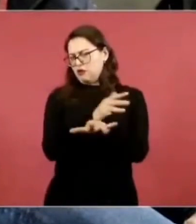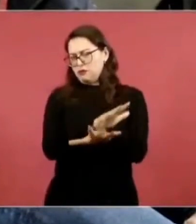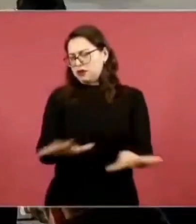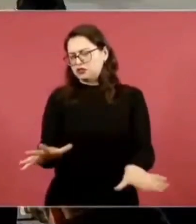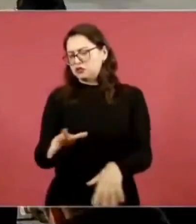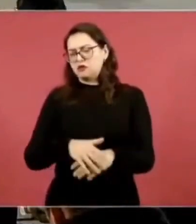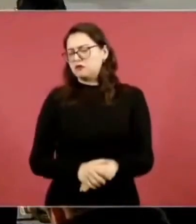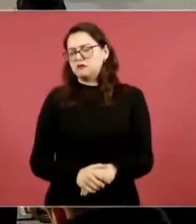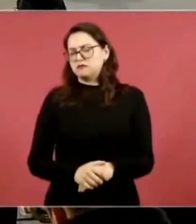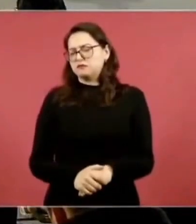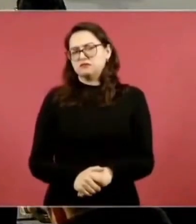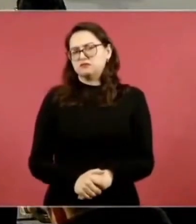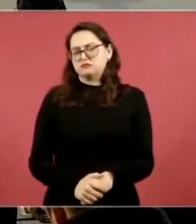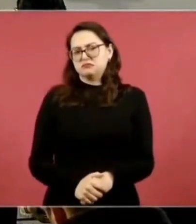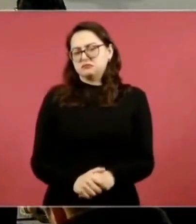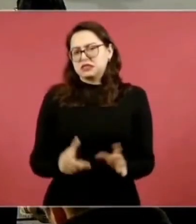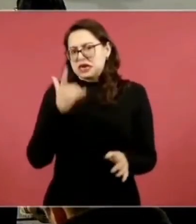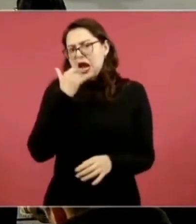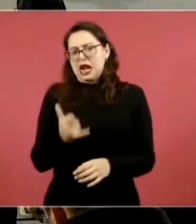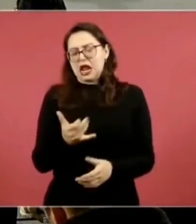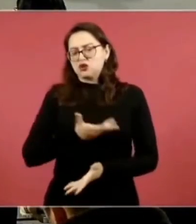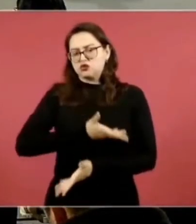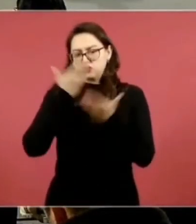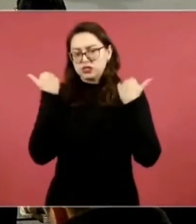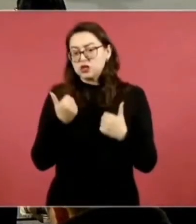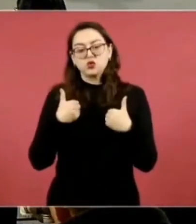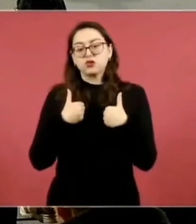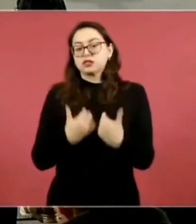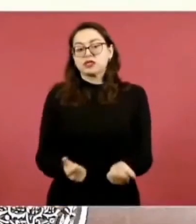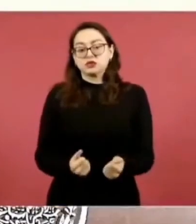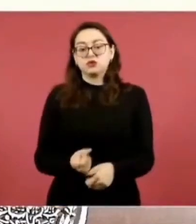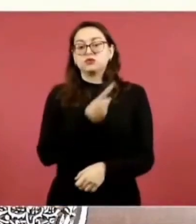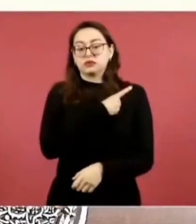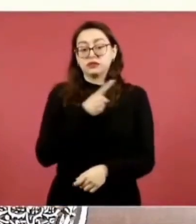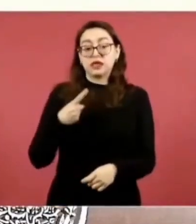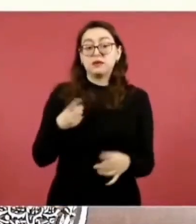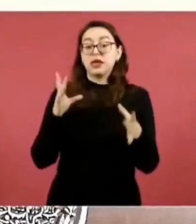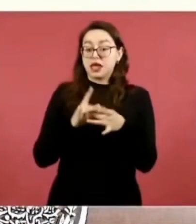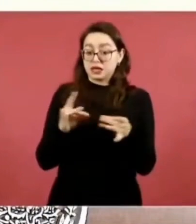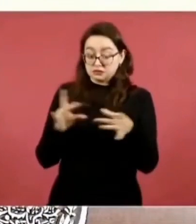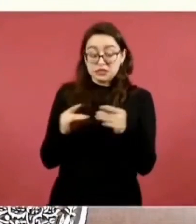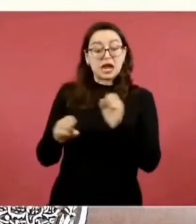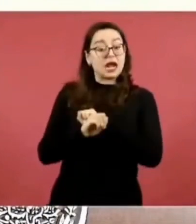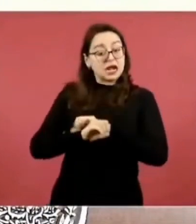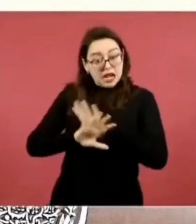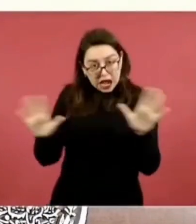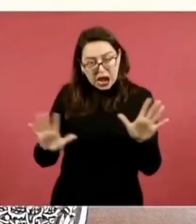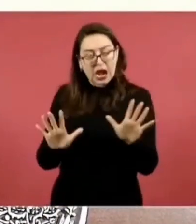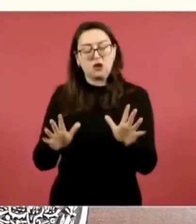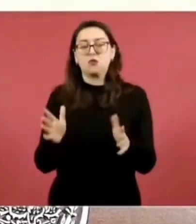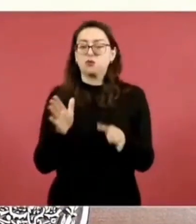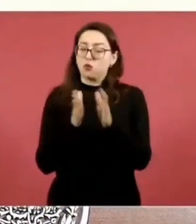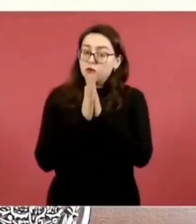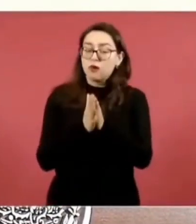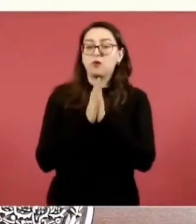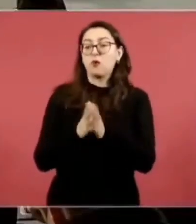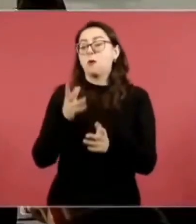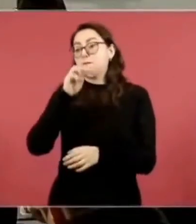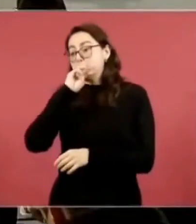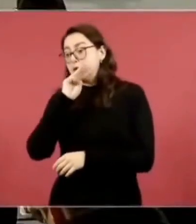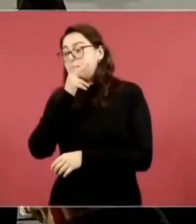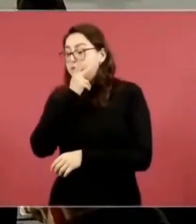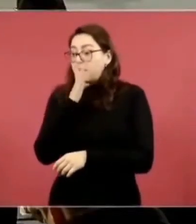casi inexplicable en algunos casos, pues se le tienen que explicar a las madres y padres y a periodistas que